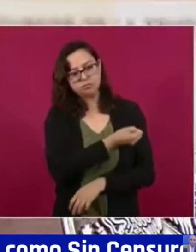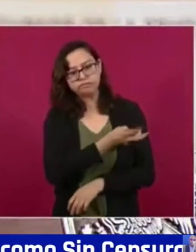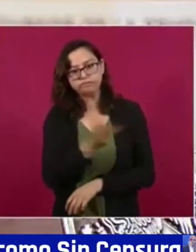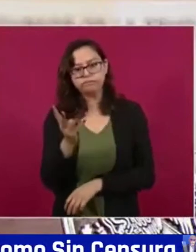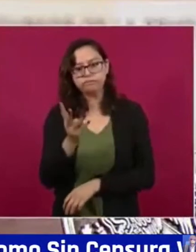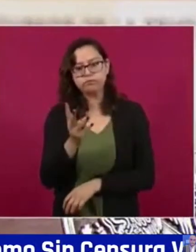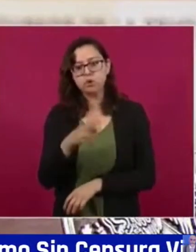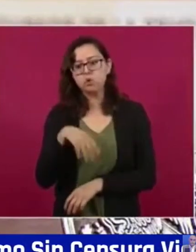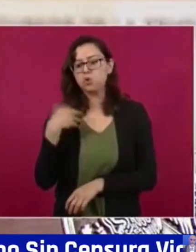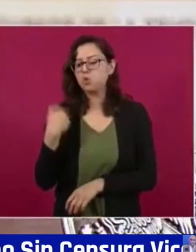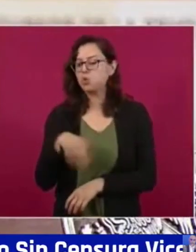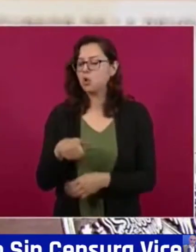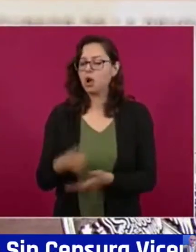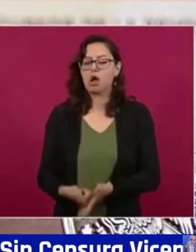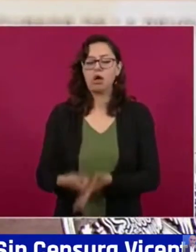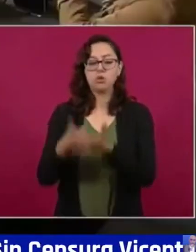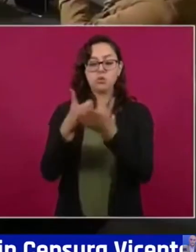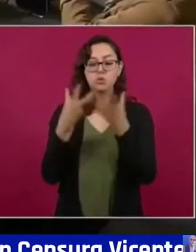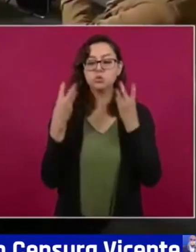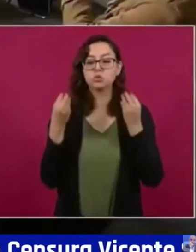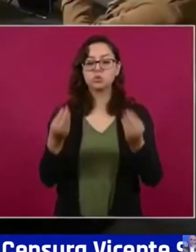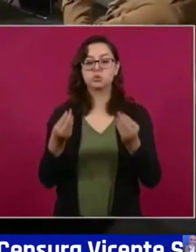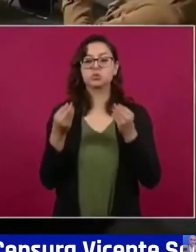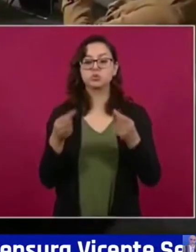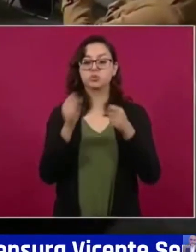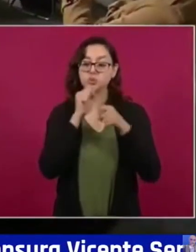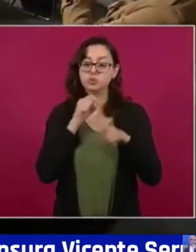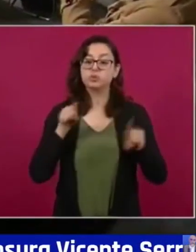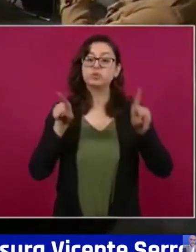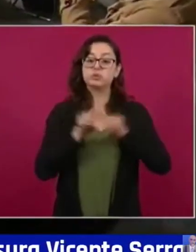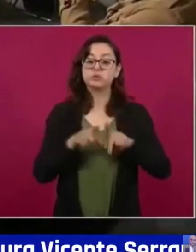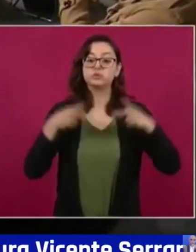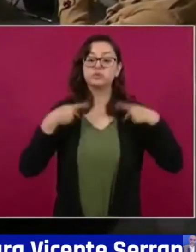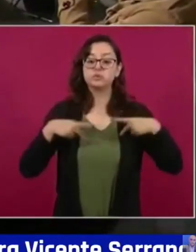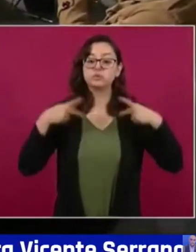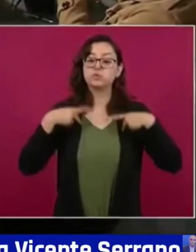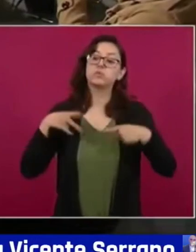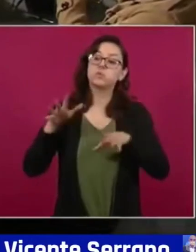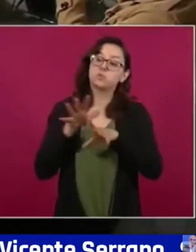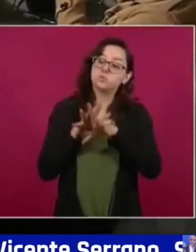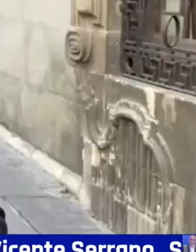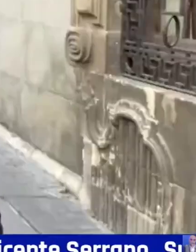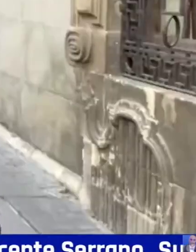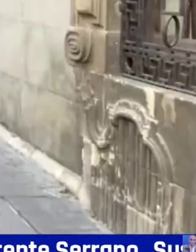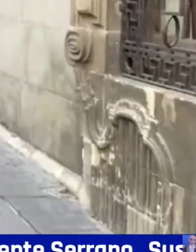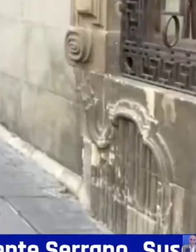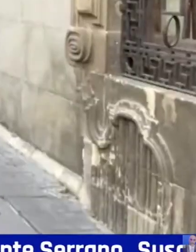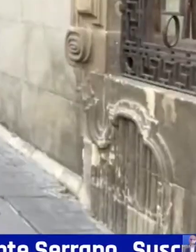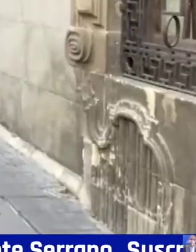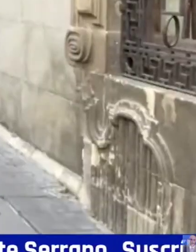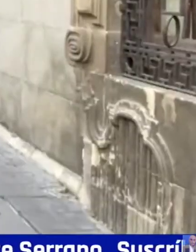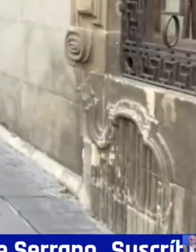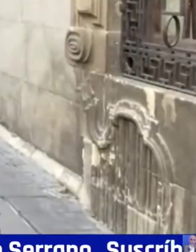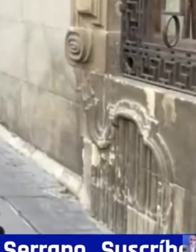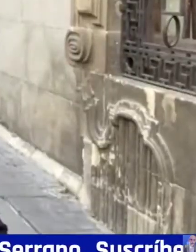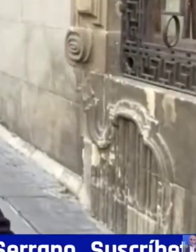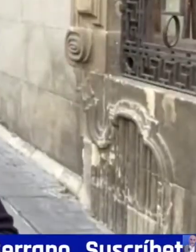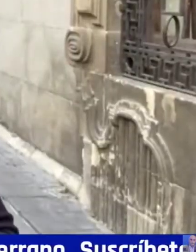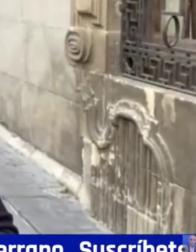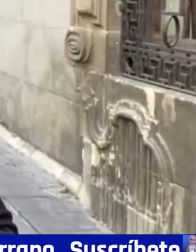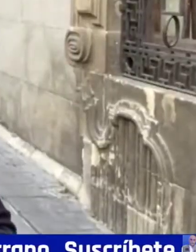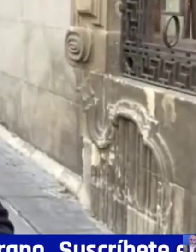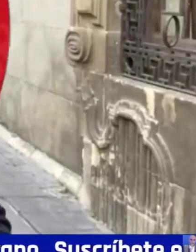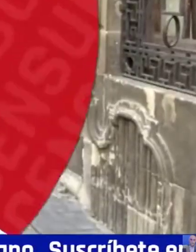nacionalice el litio. Estas son las declaraciones del presidente y después el análisis, el comentario del doctor Isaac de Paz